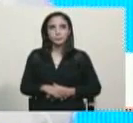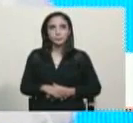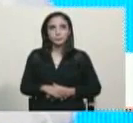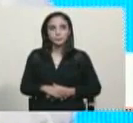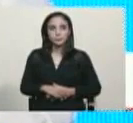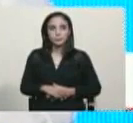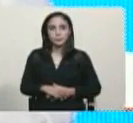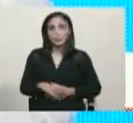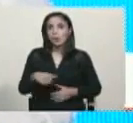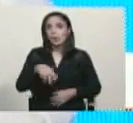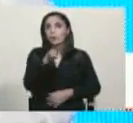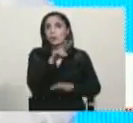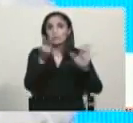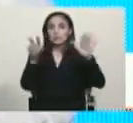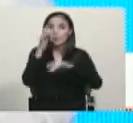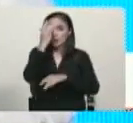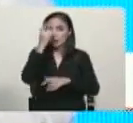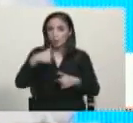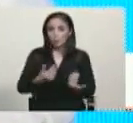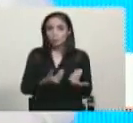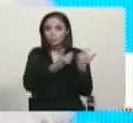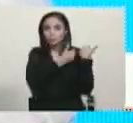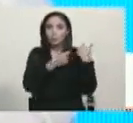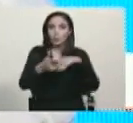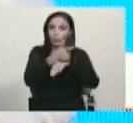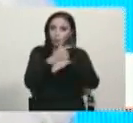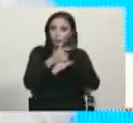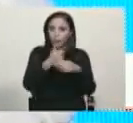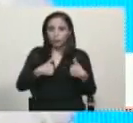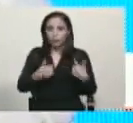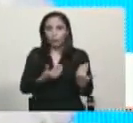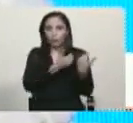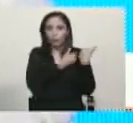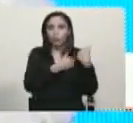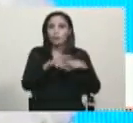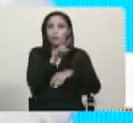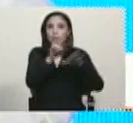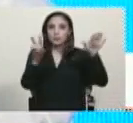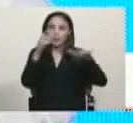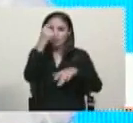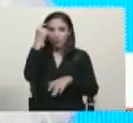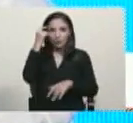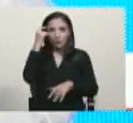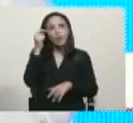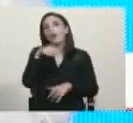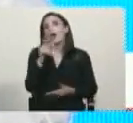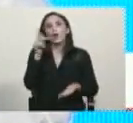Tengo 27 días en el nuevo gobierno ya. El día 27